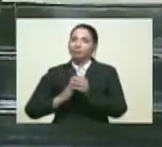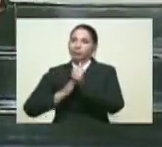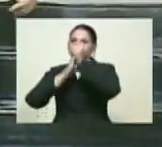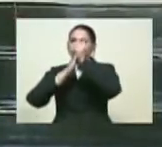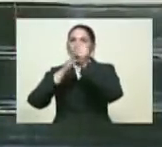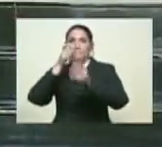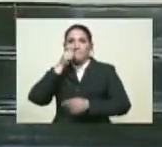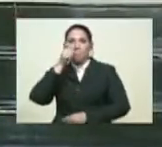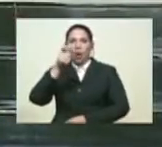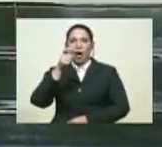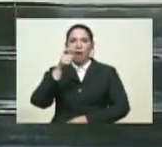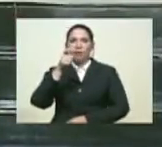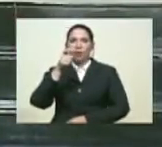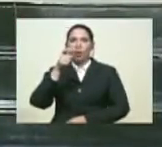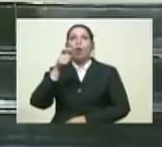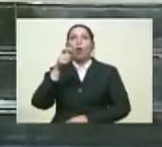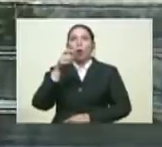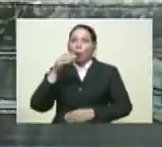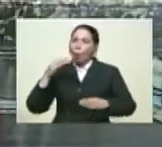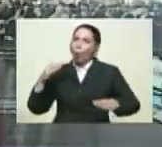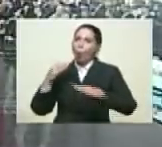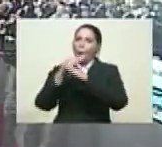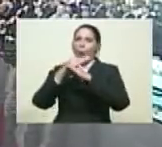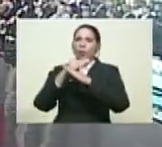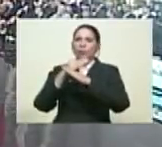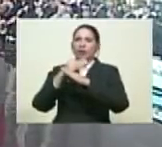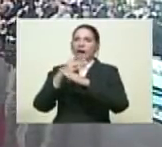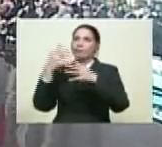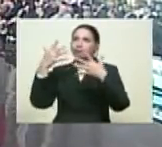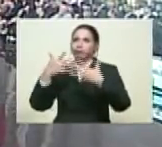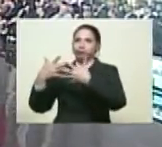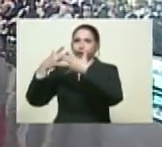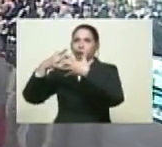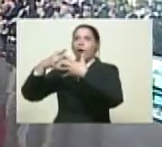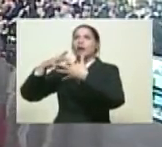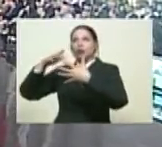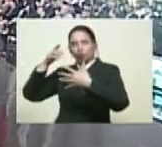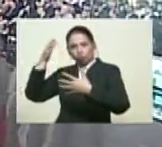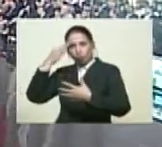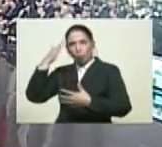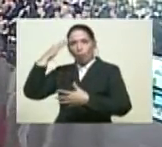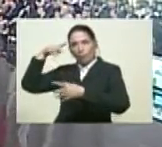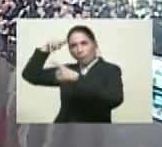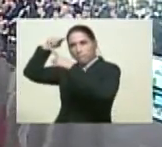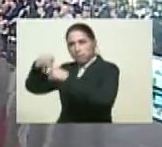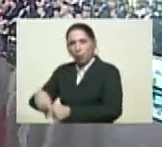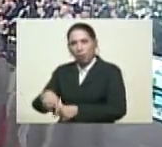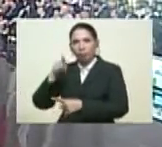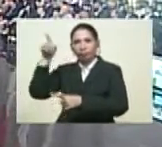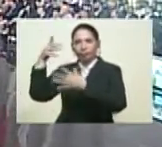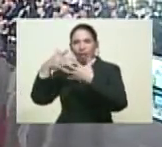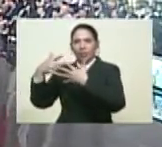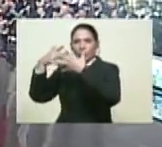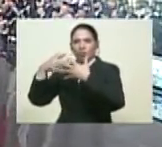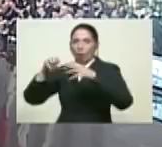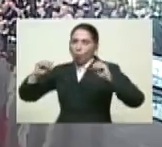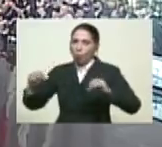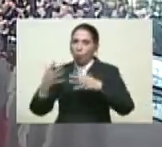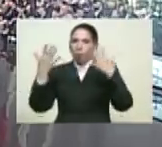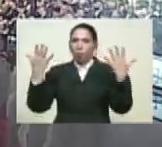alzó contra el imperio más poderoso del mundo y supo derrotarlo y salir adelante con la gloria de la